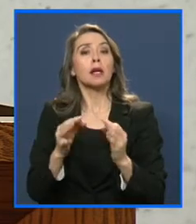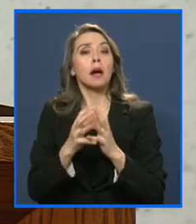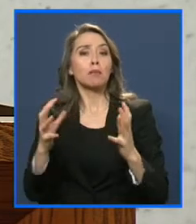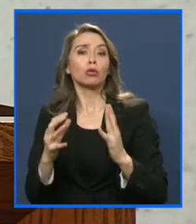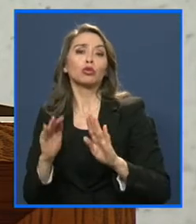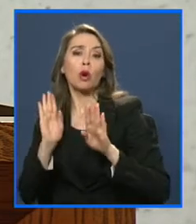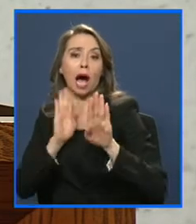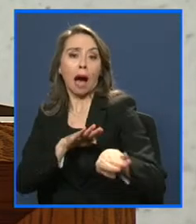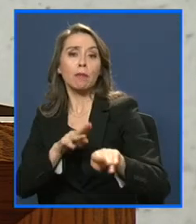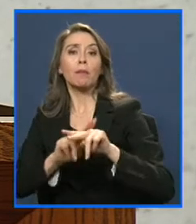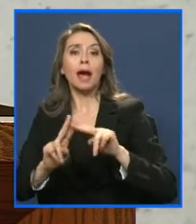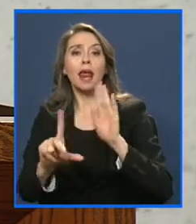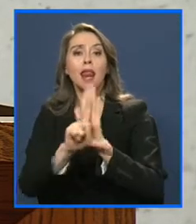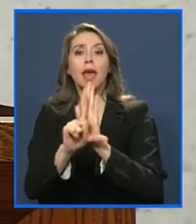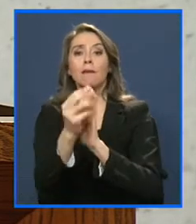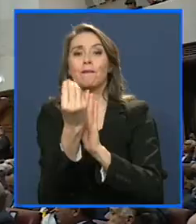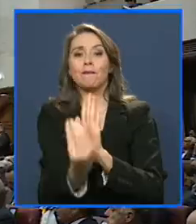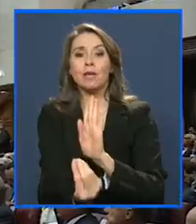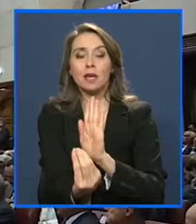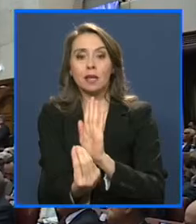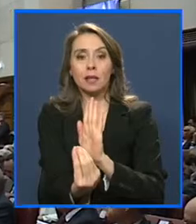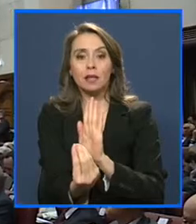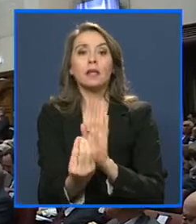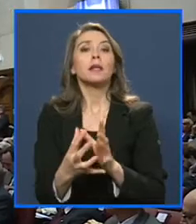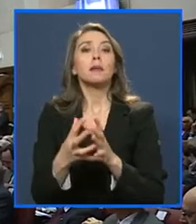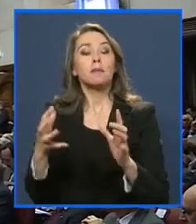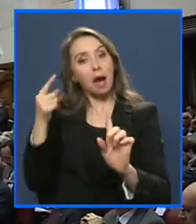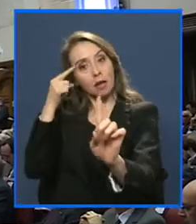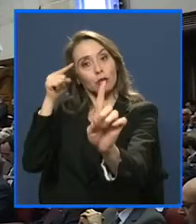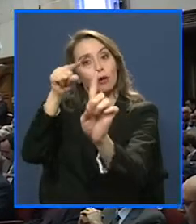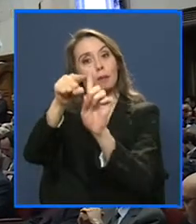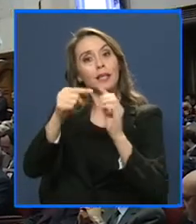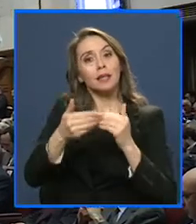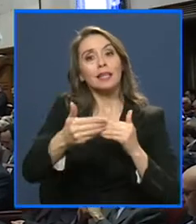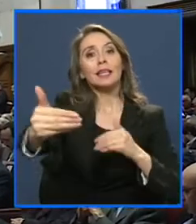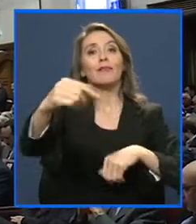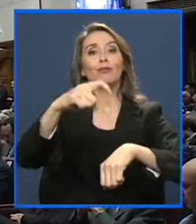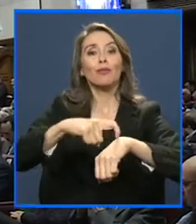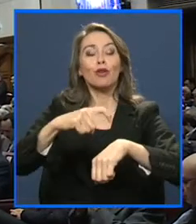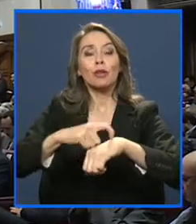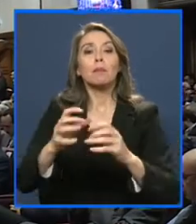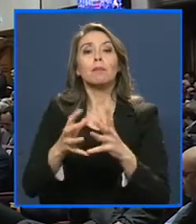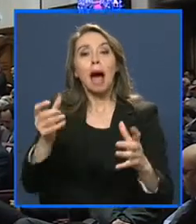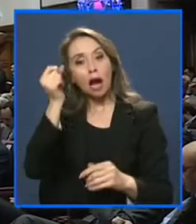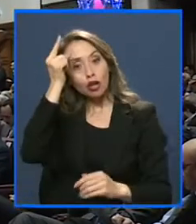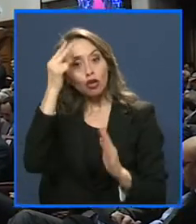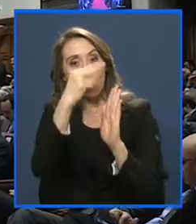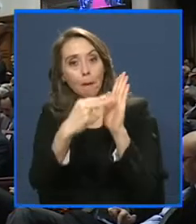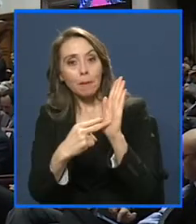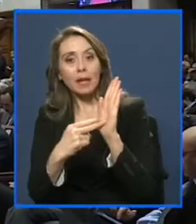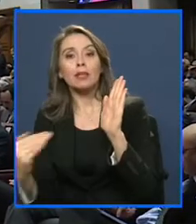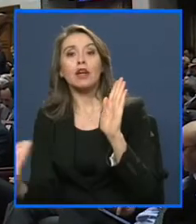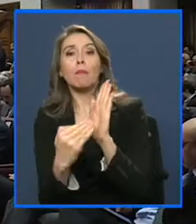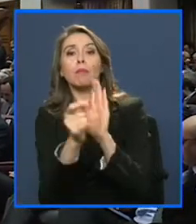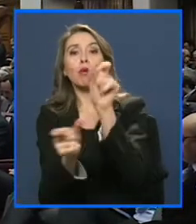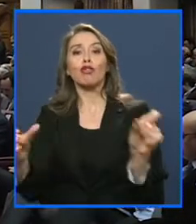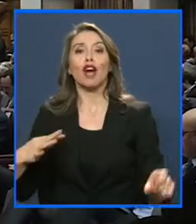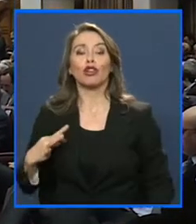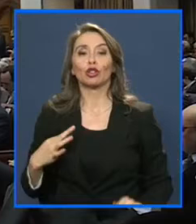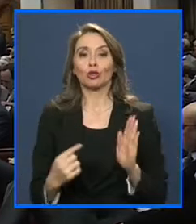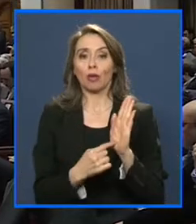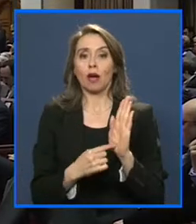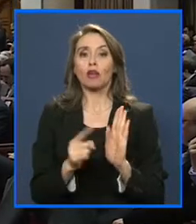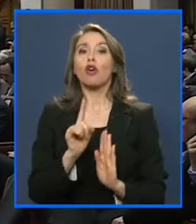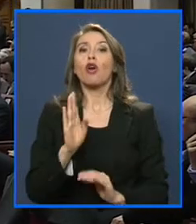respaldos para legislar bien y para un mayor horizonte de tiempo debido una mayor comprensión y apoyo en la ciudadanía en este contexto no